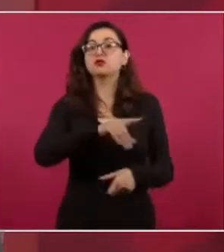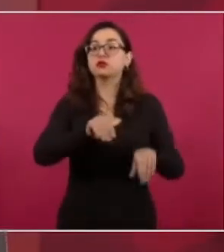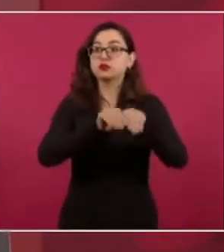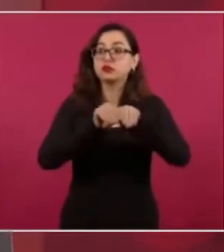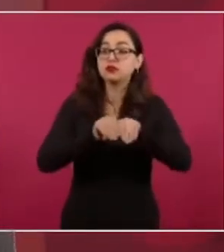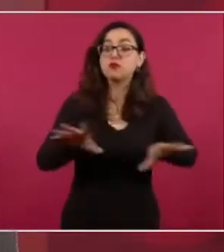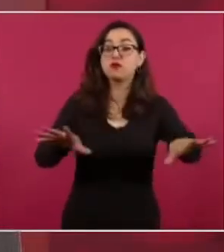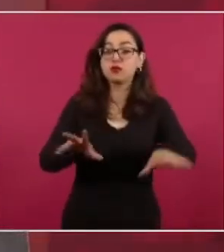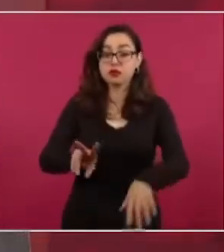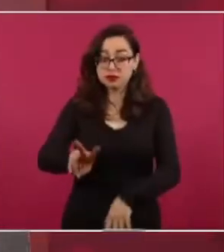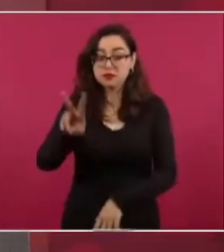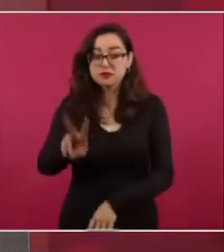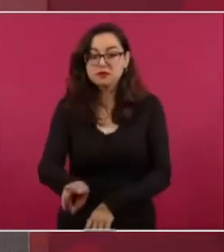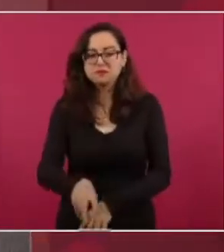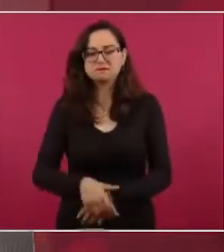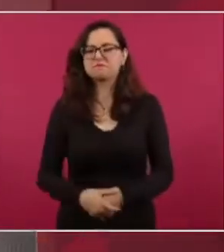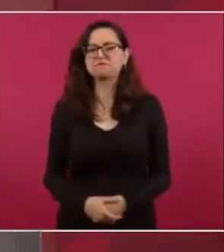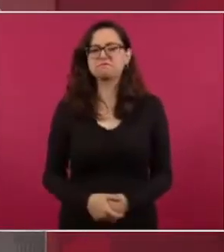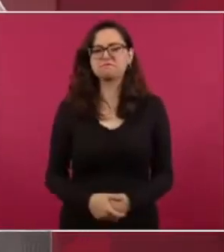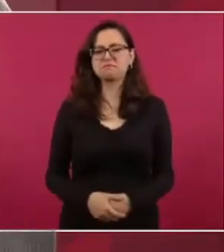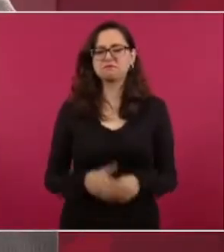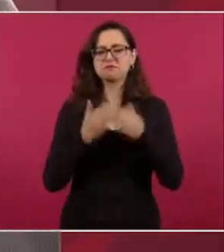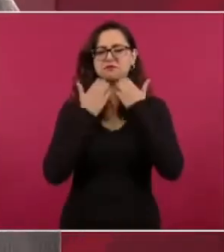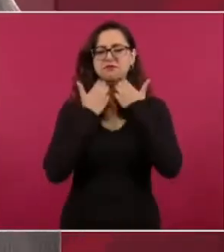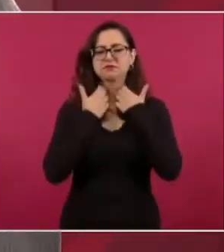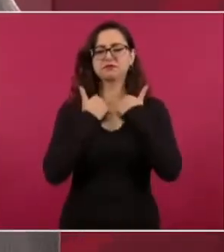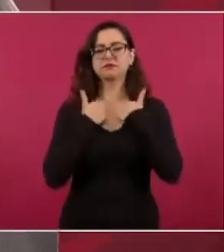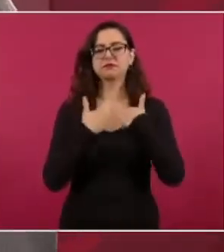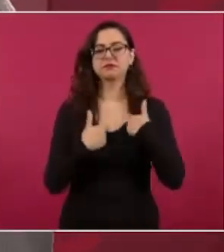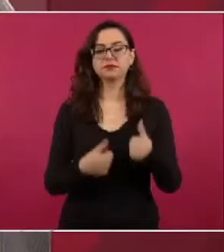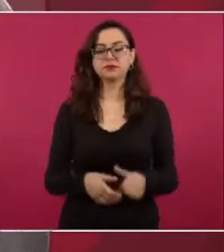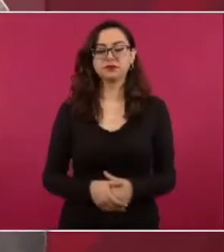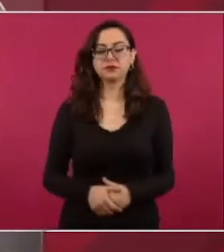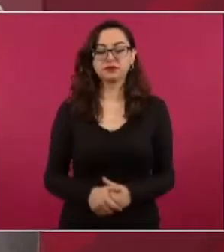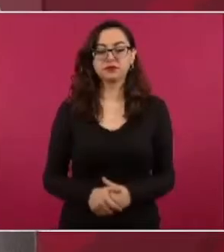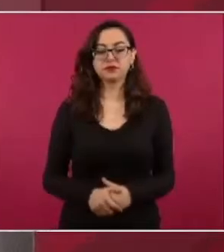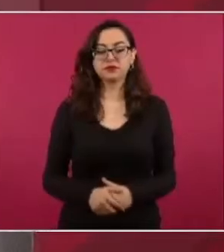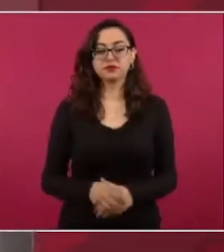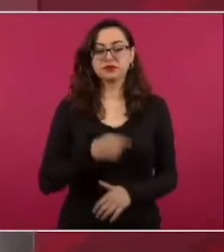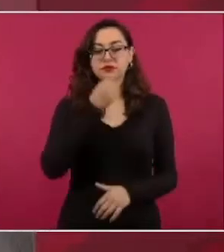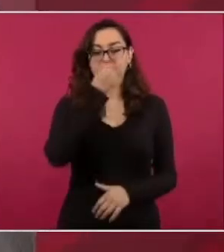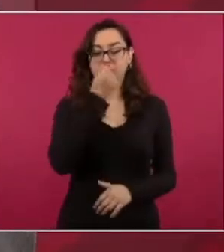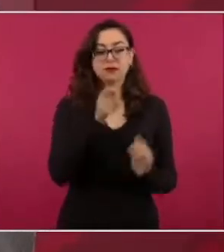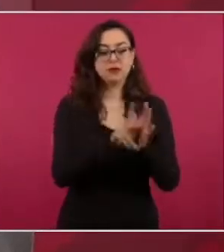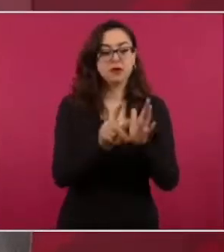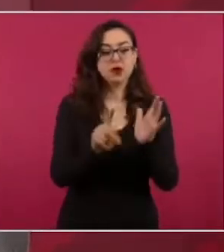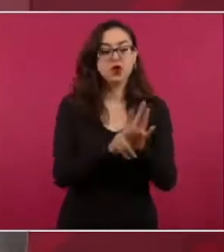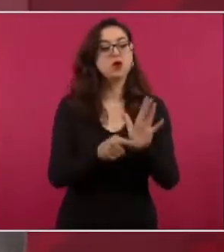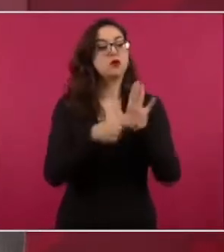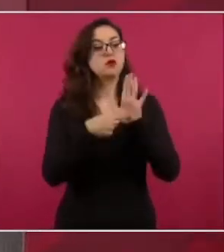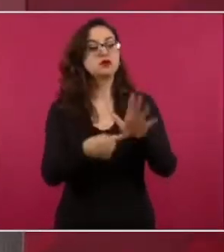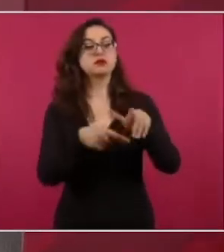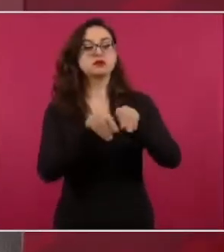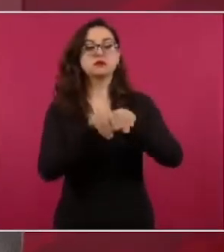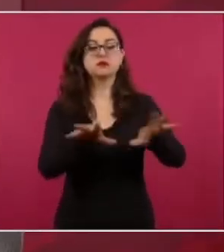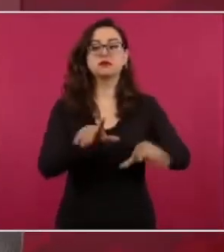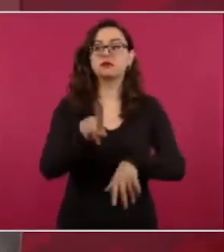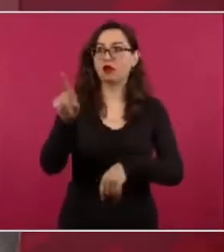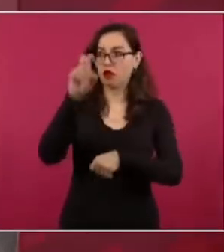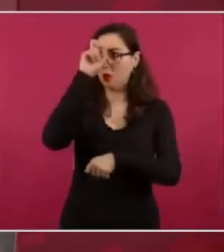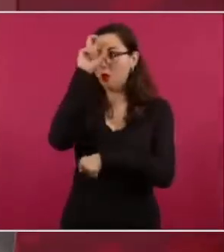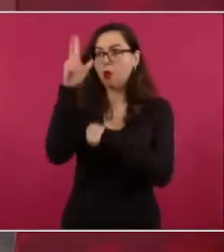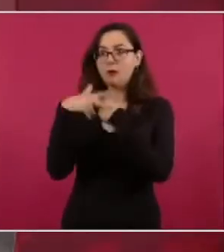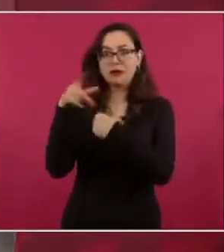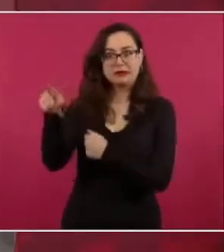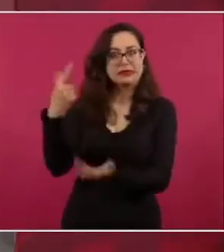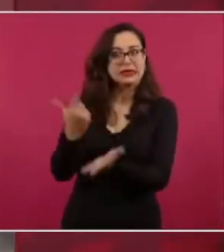o que se lea en un periódico, porque los medios en el país,